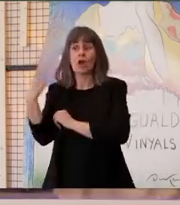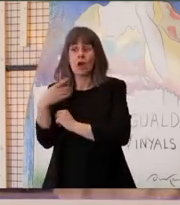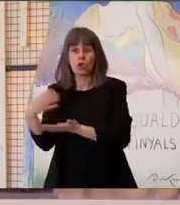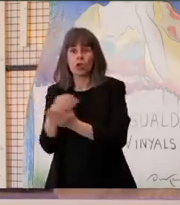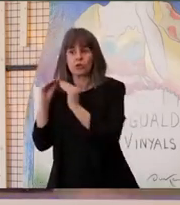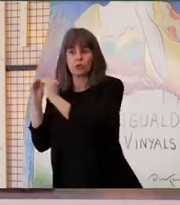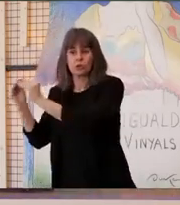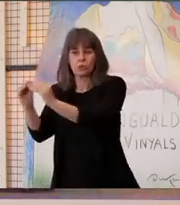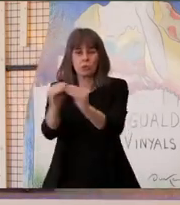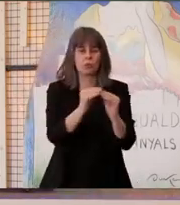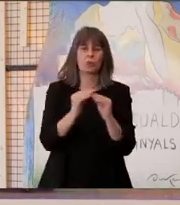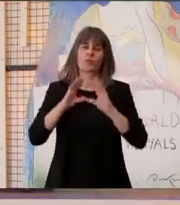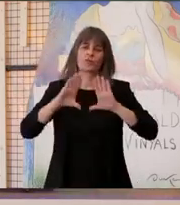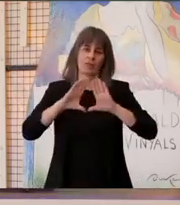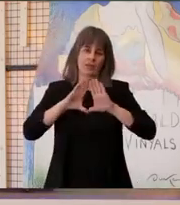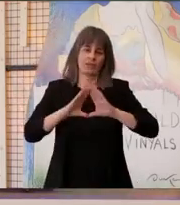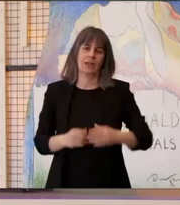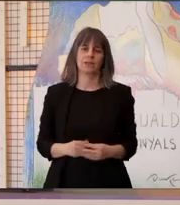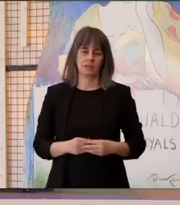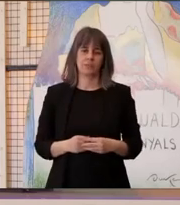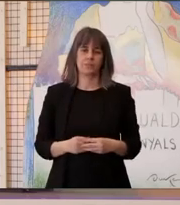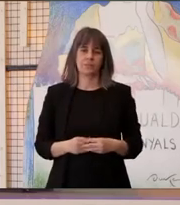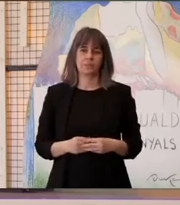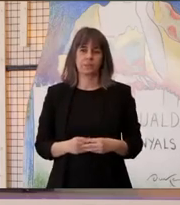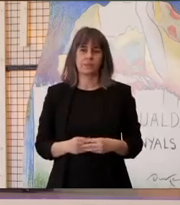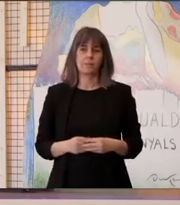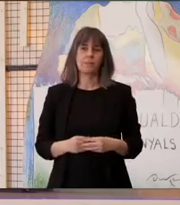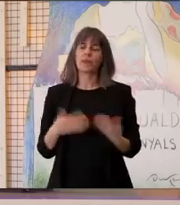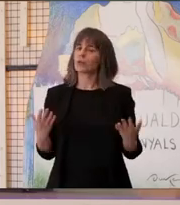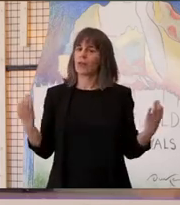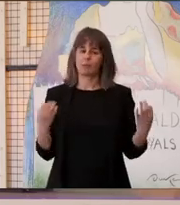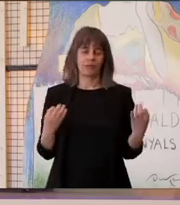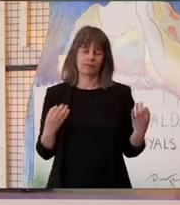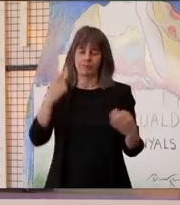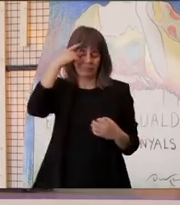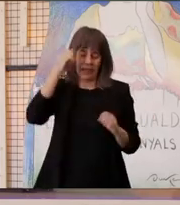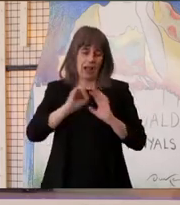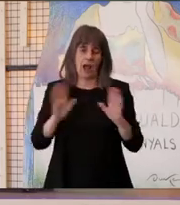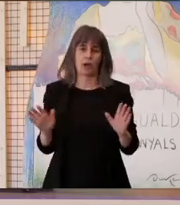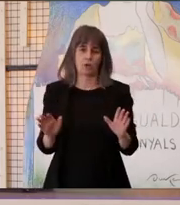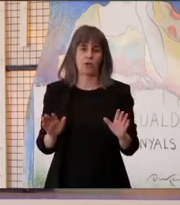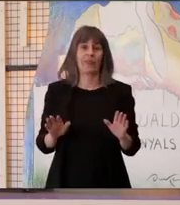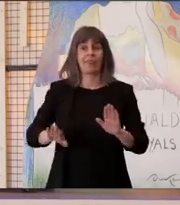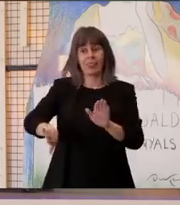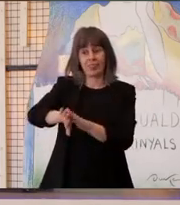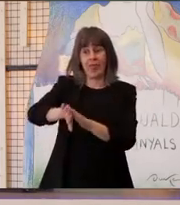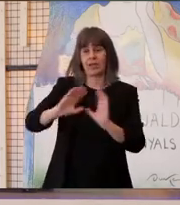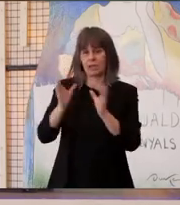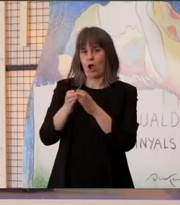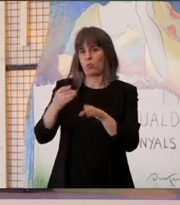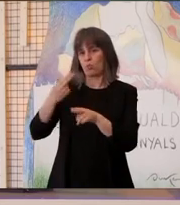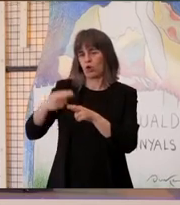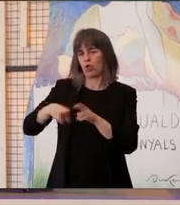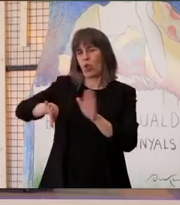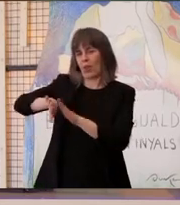tanto que quede claro que la derecha desde luego la ultraderecha todo lo contrario no quiere romper